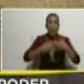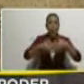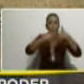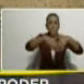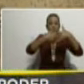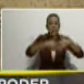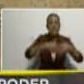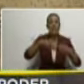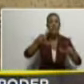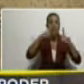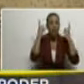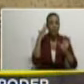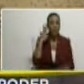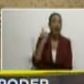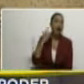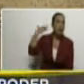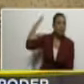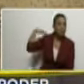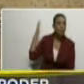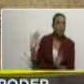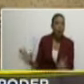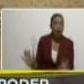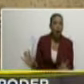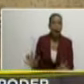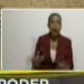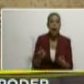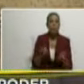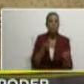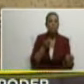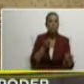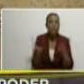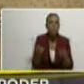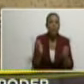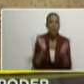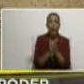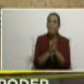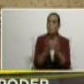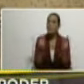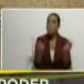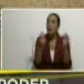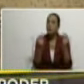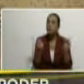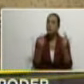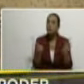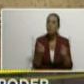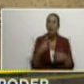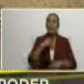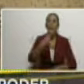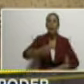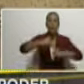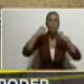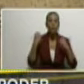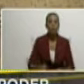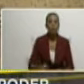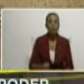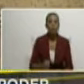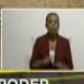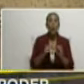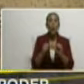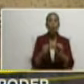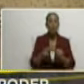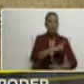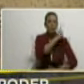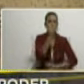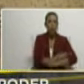guipuzcoana. Por eso tenemos que apretar la marcha, levantar la voz y con toda